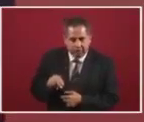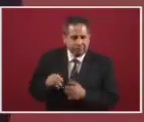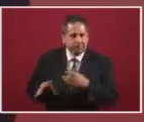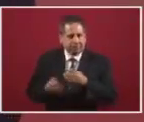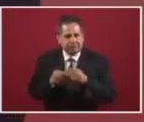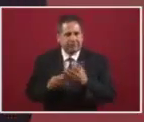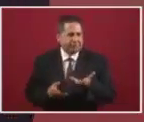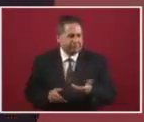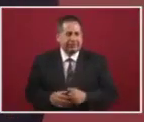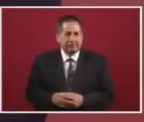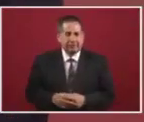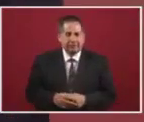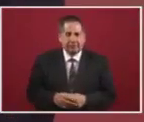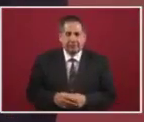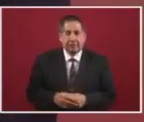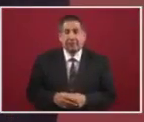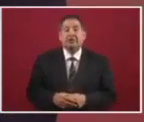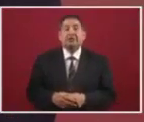porque eso es lo que los trae